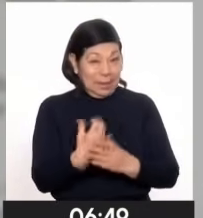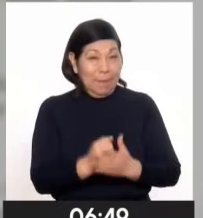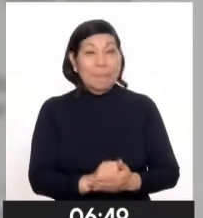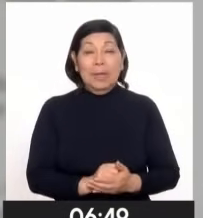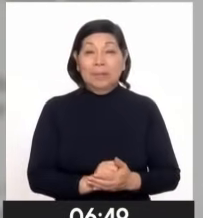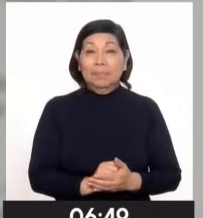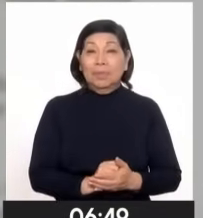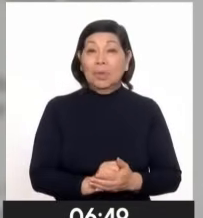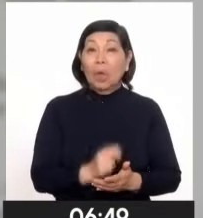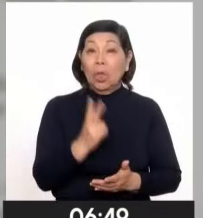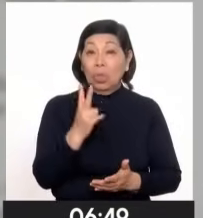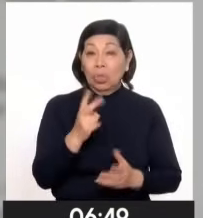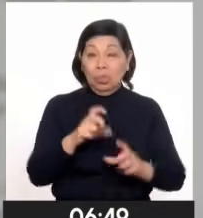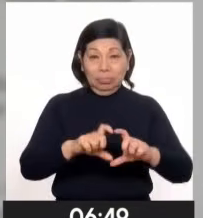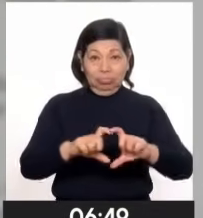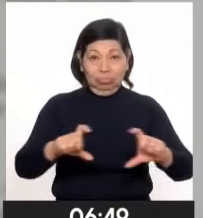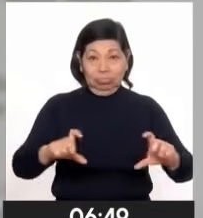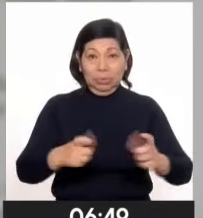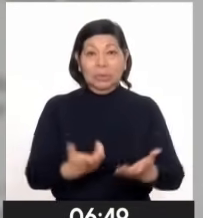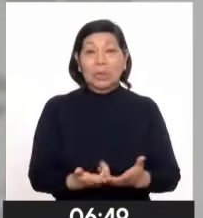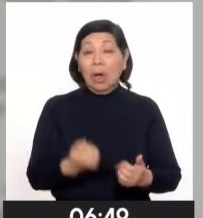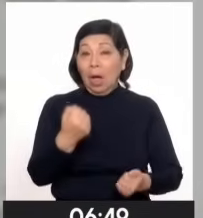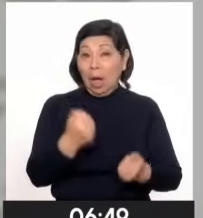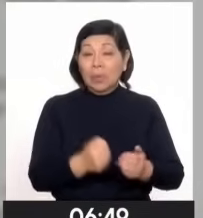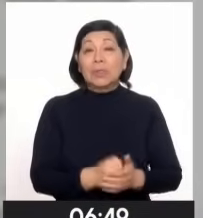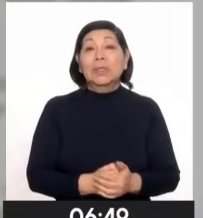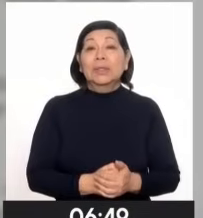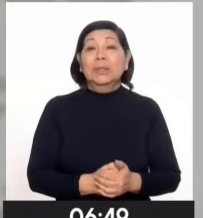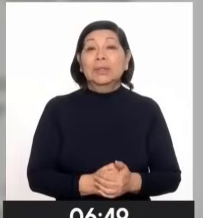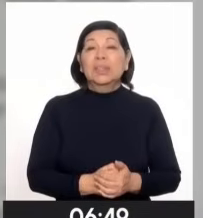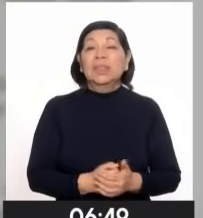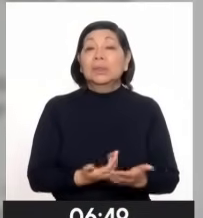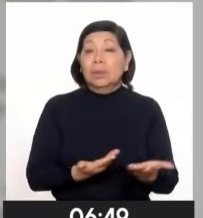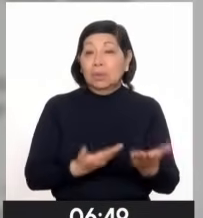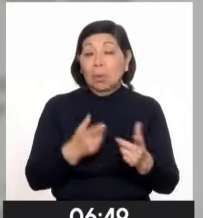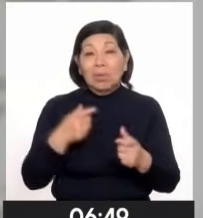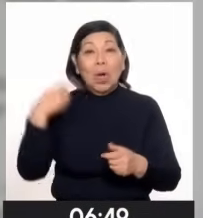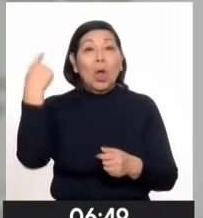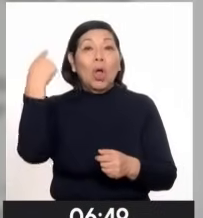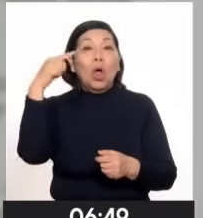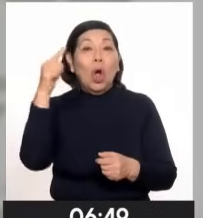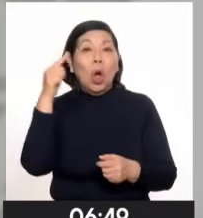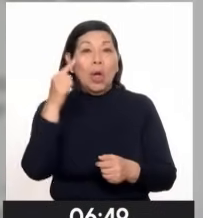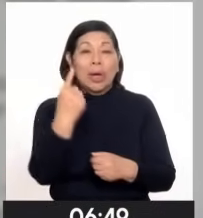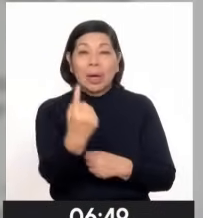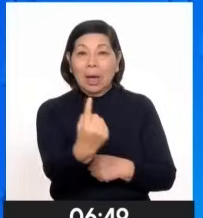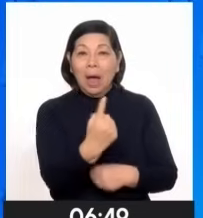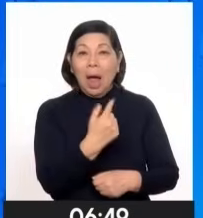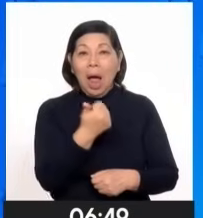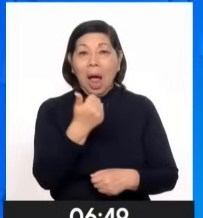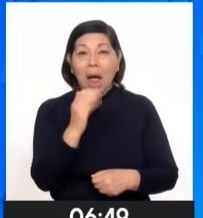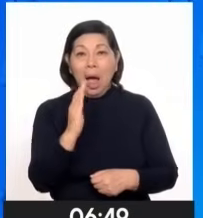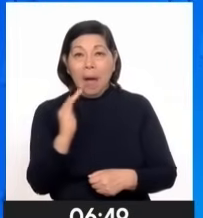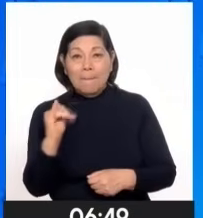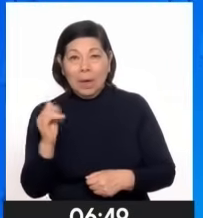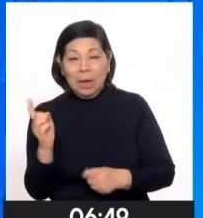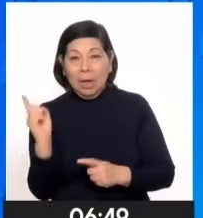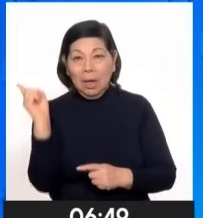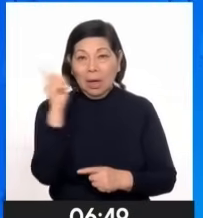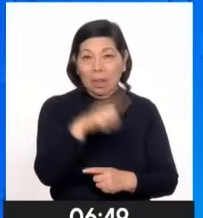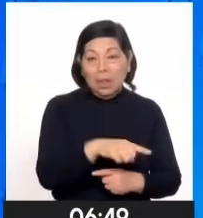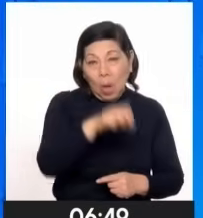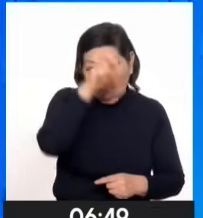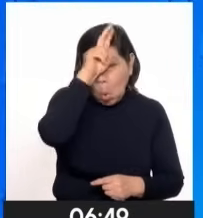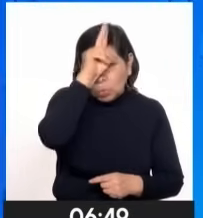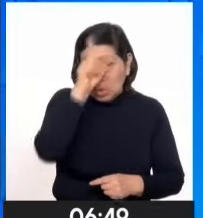se han retirado dos placas a dos vehículos de que hacen el servicio colectivo de abancay hacia cusco